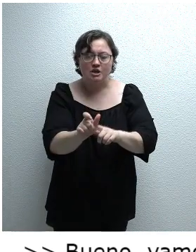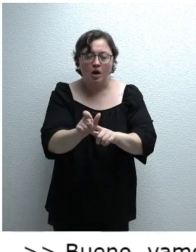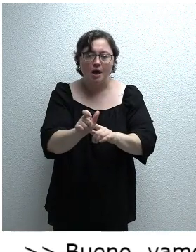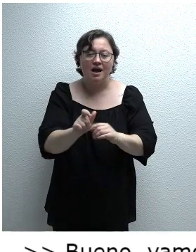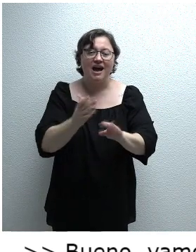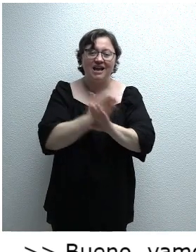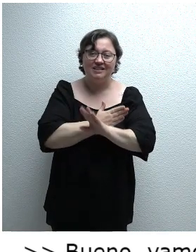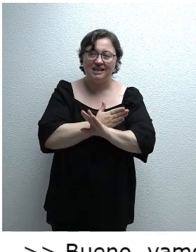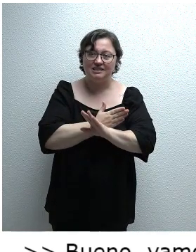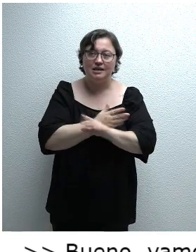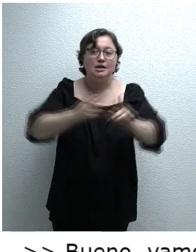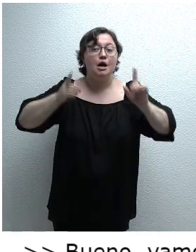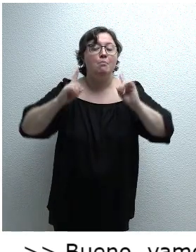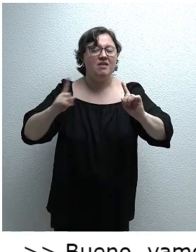previsto